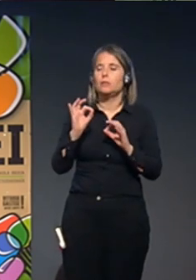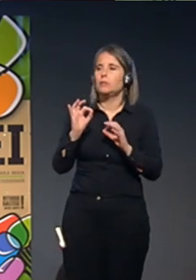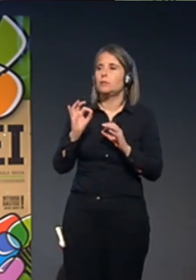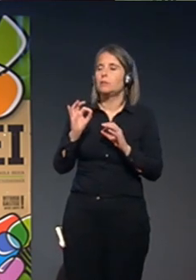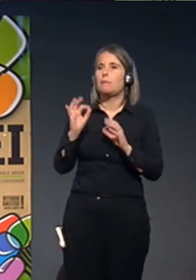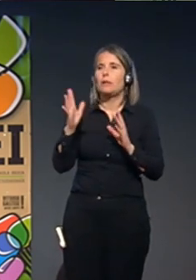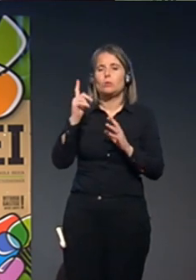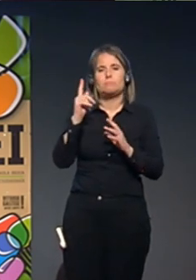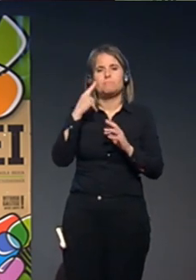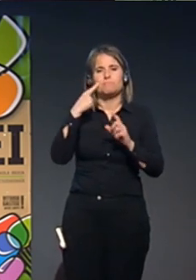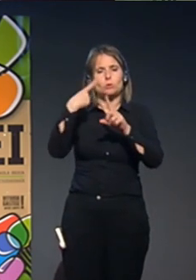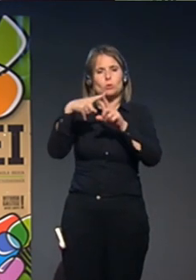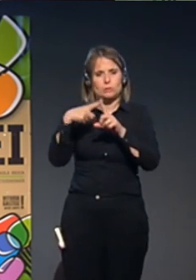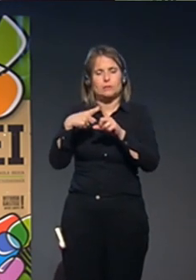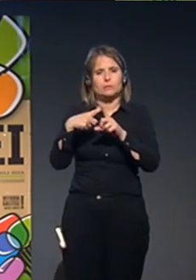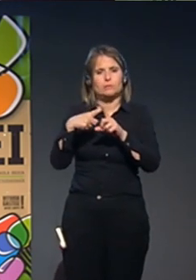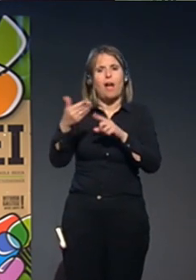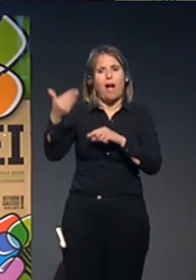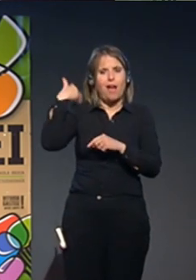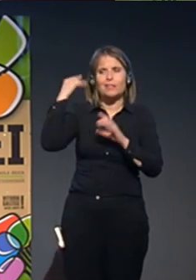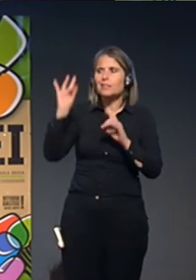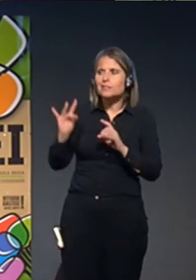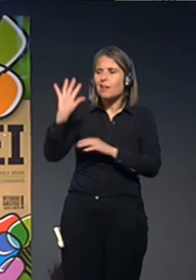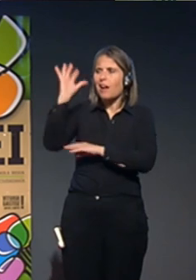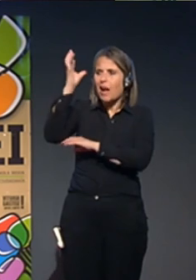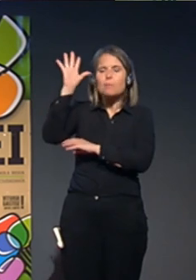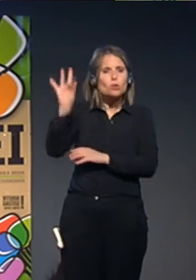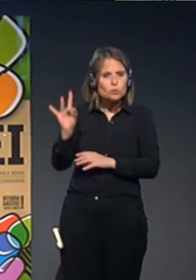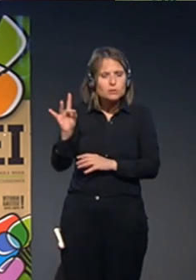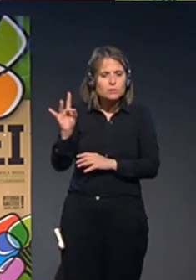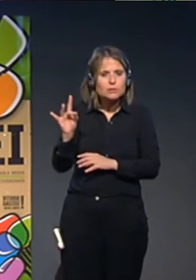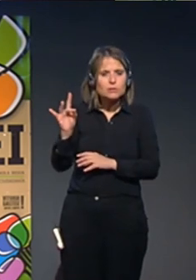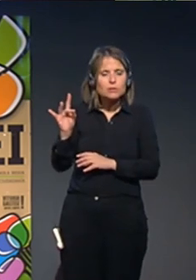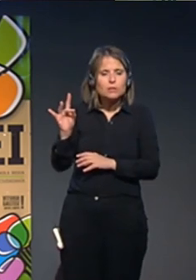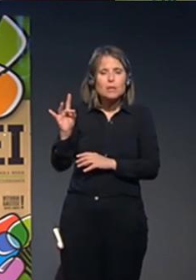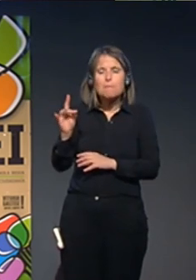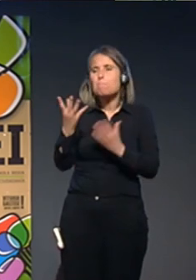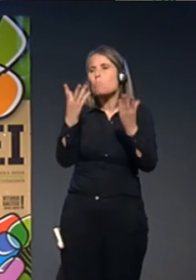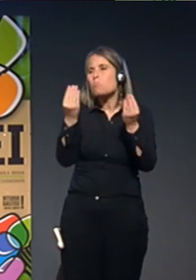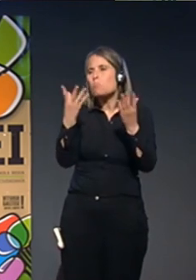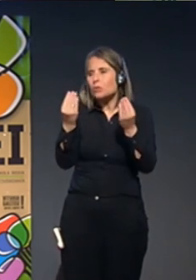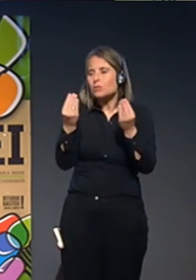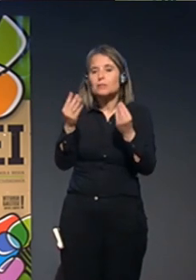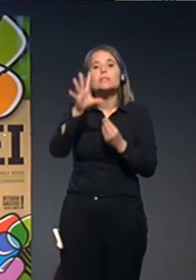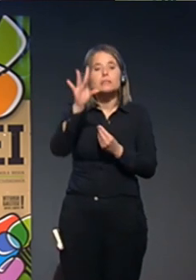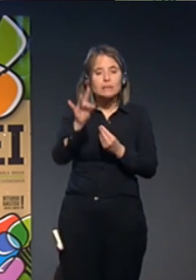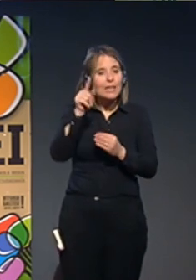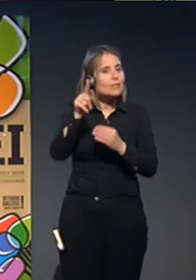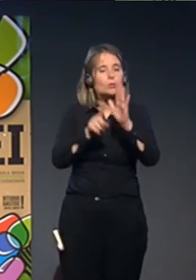hoy pero muchas otras cosas han ocurrido antes ha habido cambios a lo largo de la historia de la humanidad miles eso es